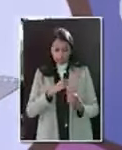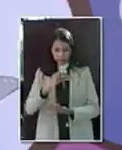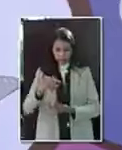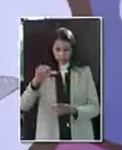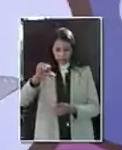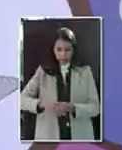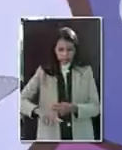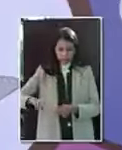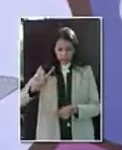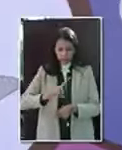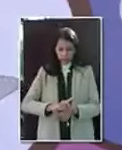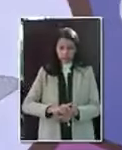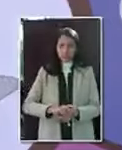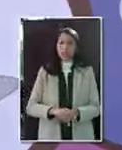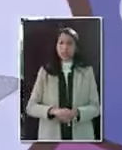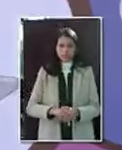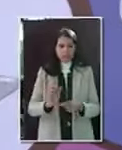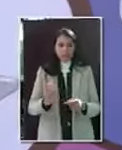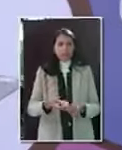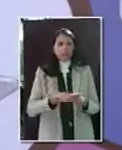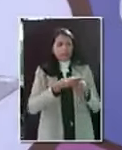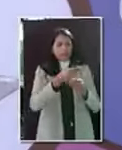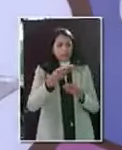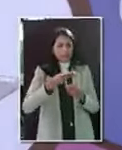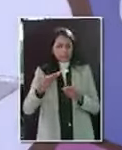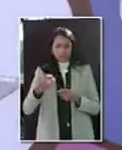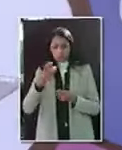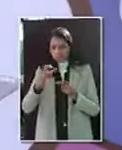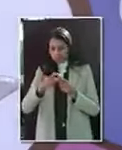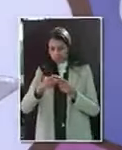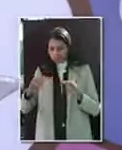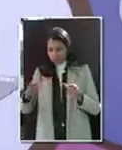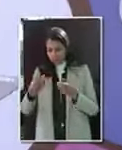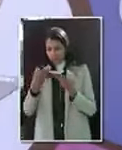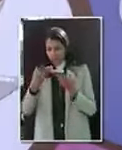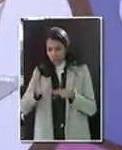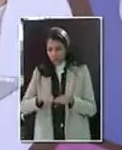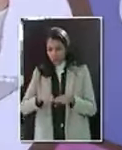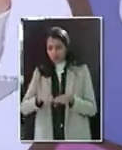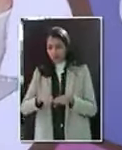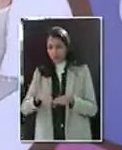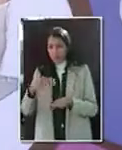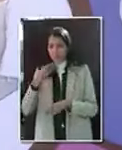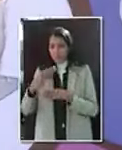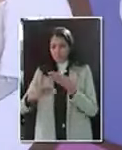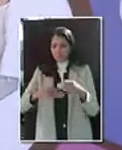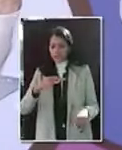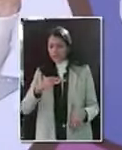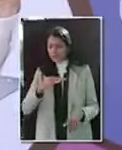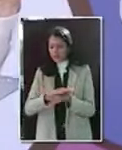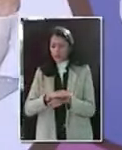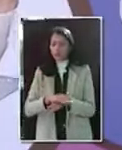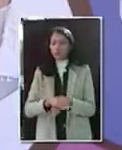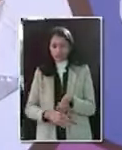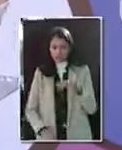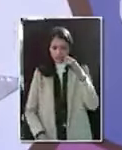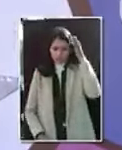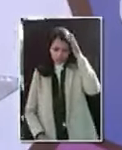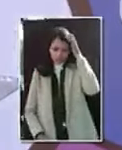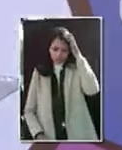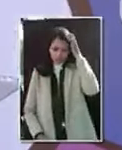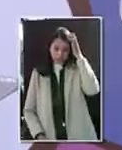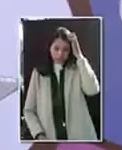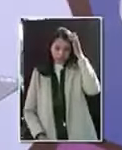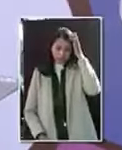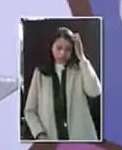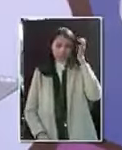las personas con discapacidad, entre otras necesidades. Ramírez Bedoya señaló que actualmente se otorga un apoyo bimestral de